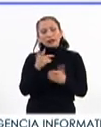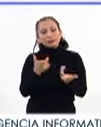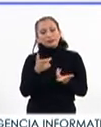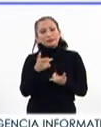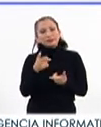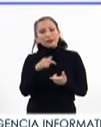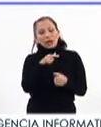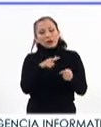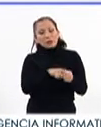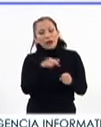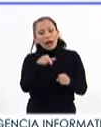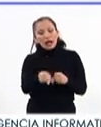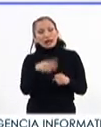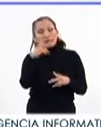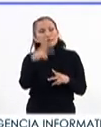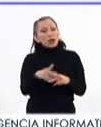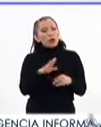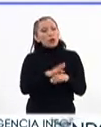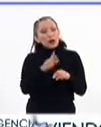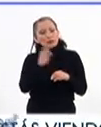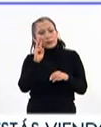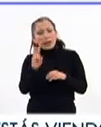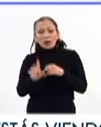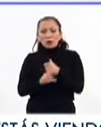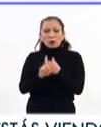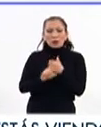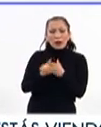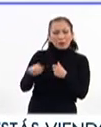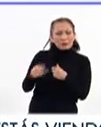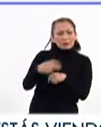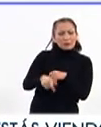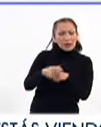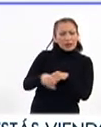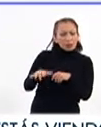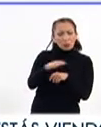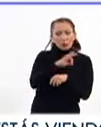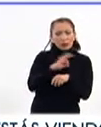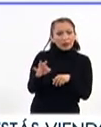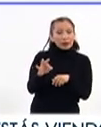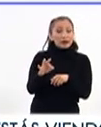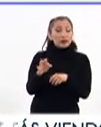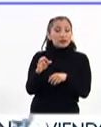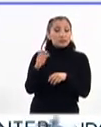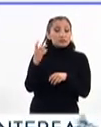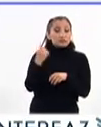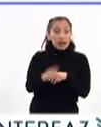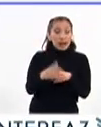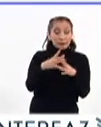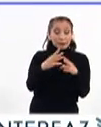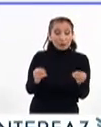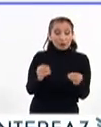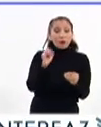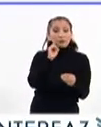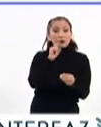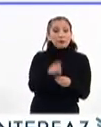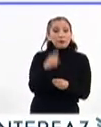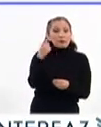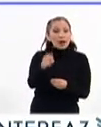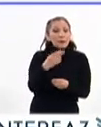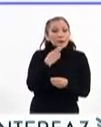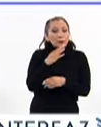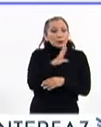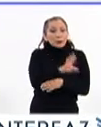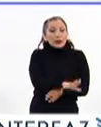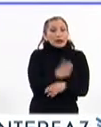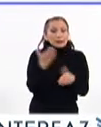encuentran pues especies en nuestro país, cuáles enfrentan constantes peligros, no solo para la extinción, sino también para la